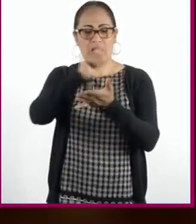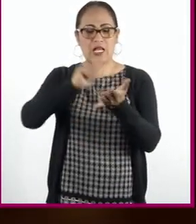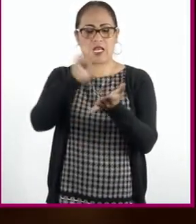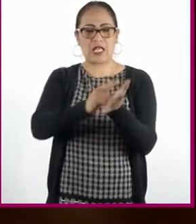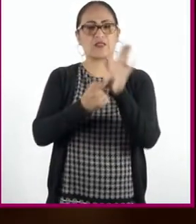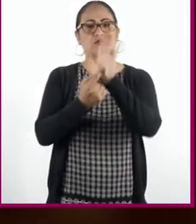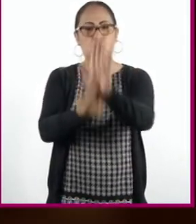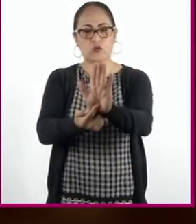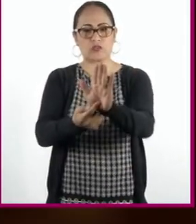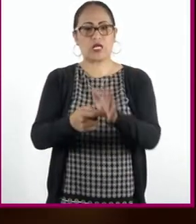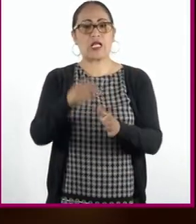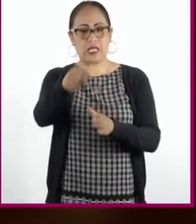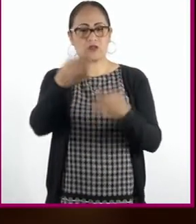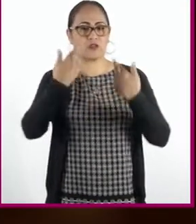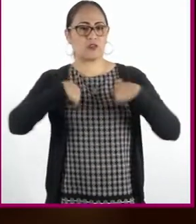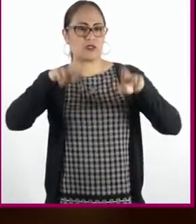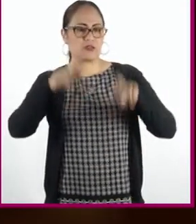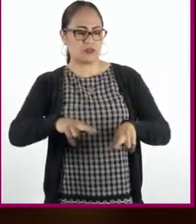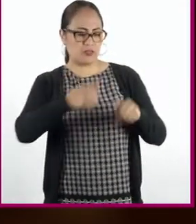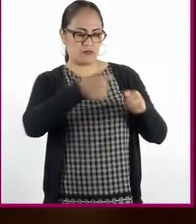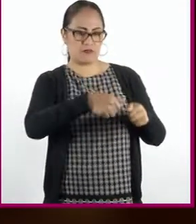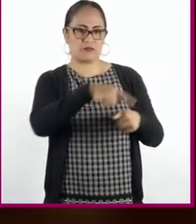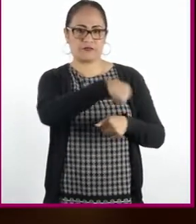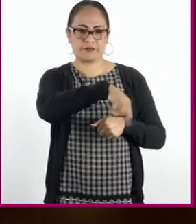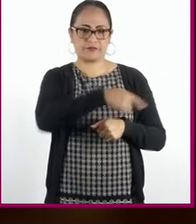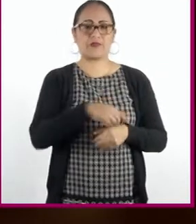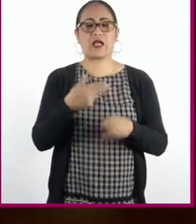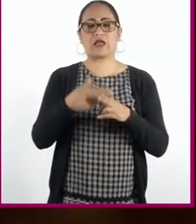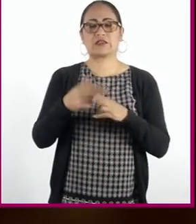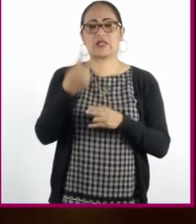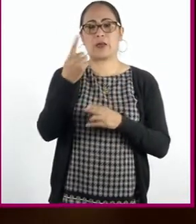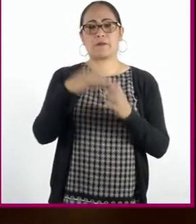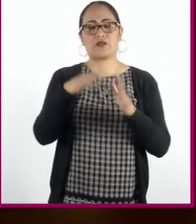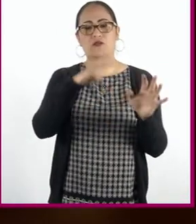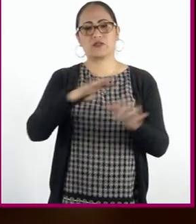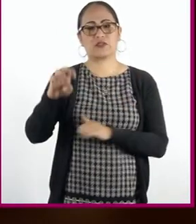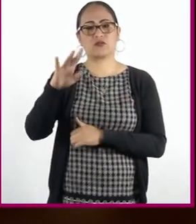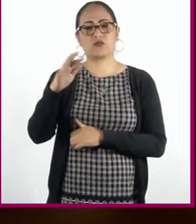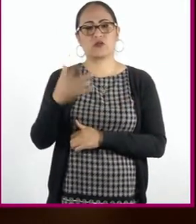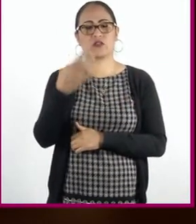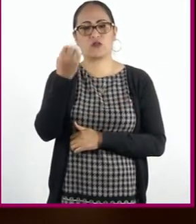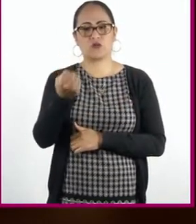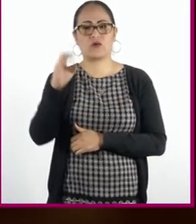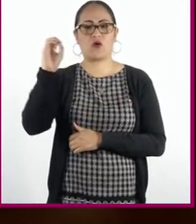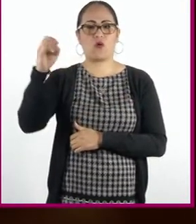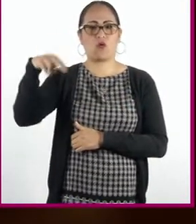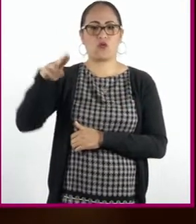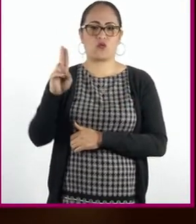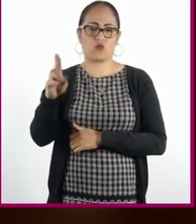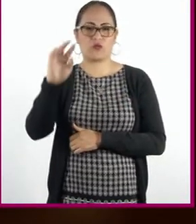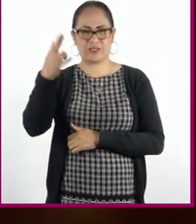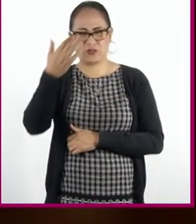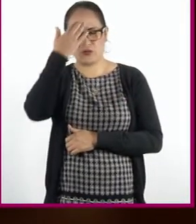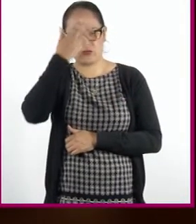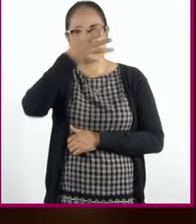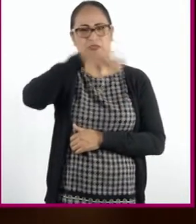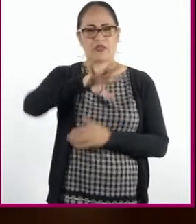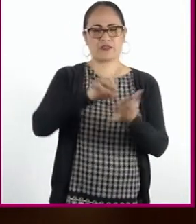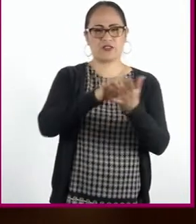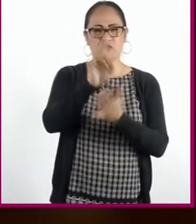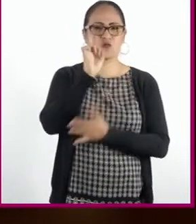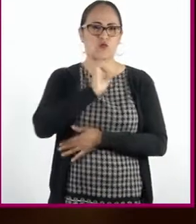quienes hablaban por los niños. Es hasta 1959 que las Naciones Unidas reconocen 10 derechos de los